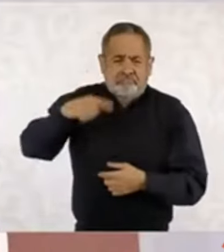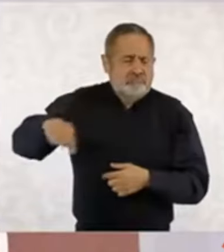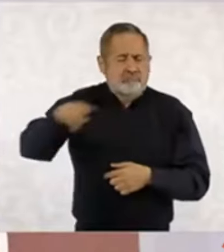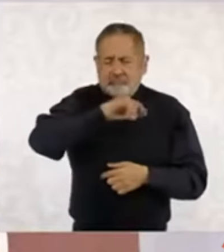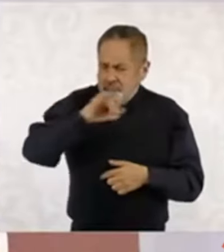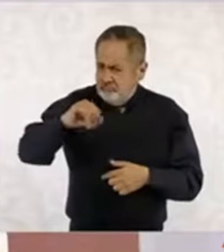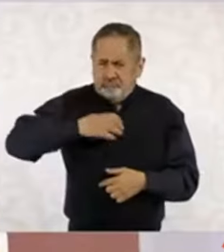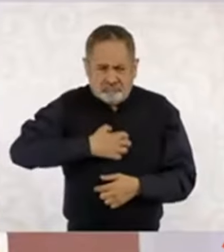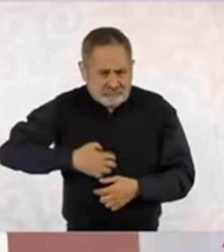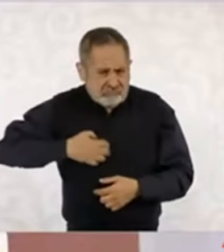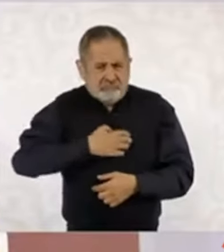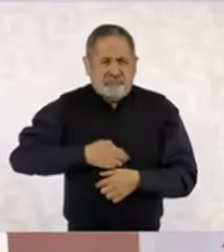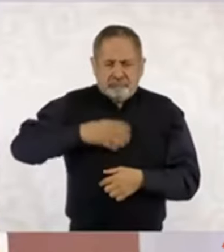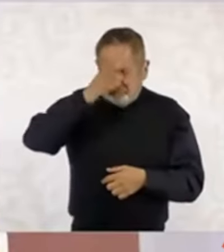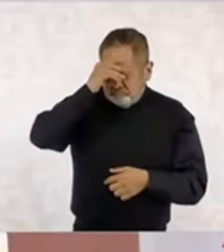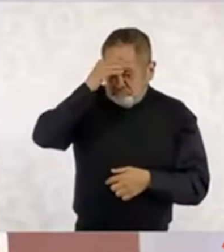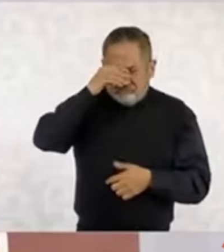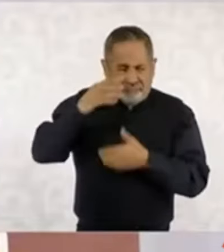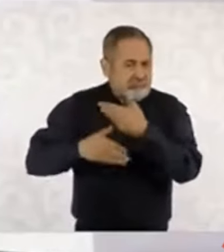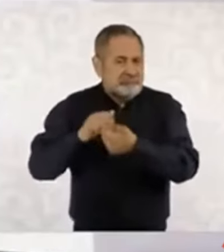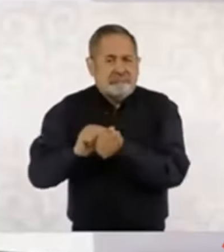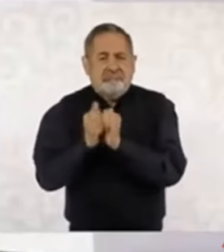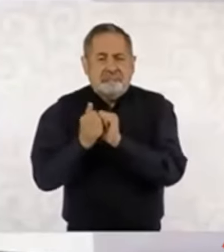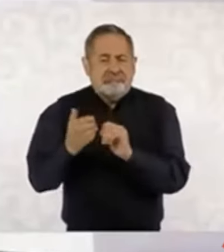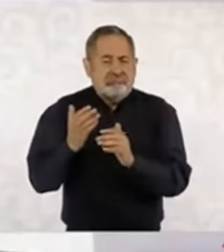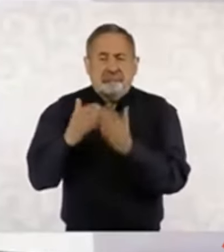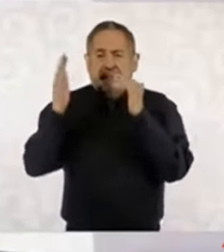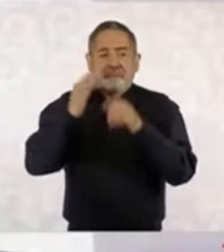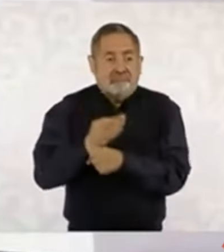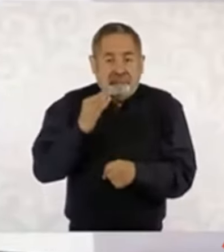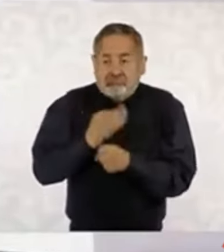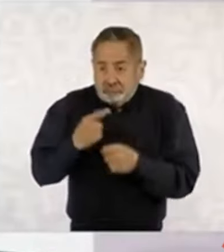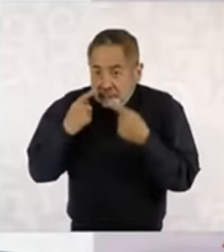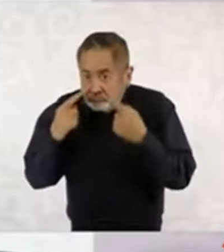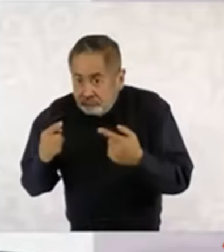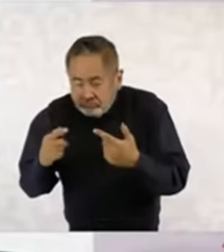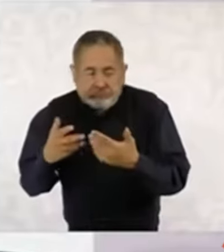orgulloso y orgullosas del momento histórico que estamos viviendo.